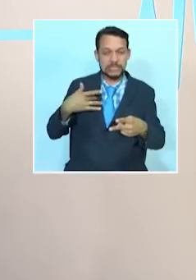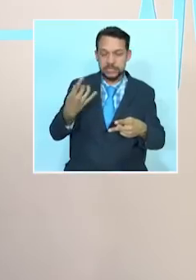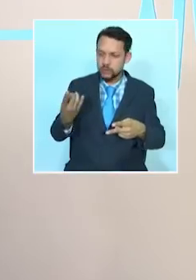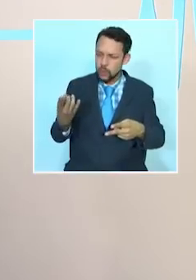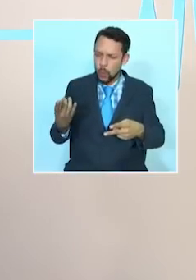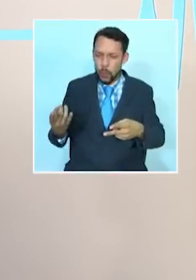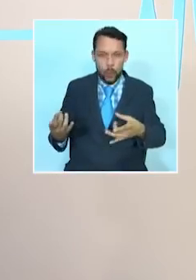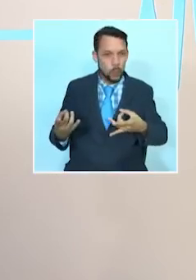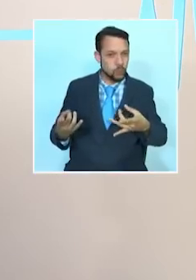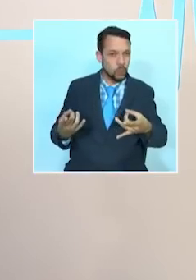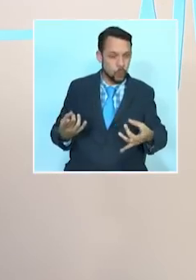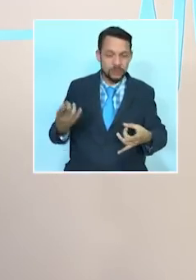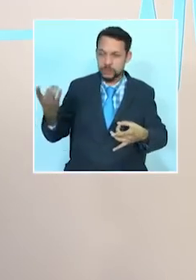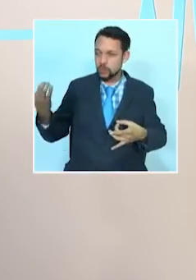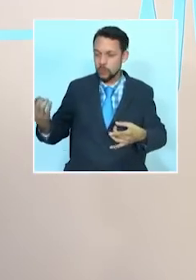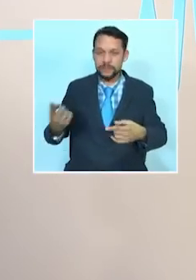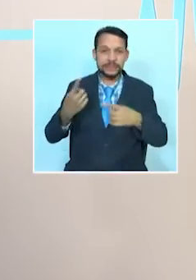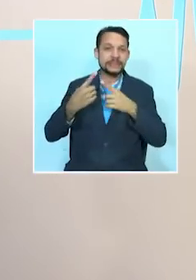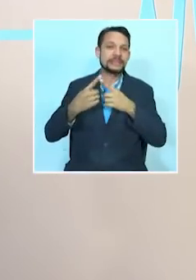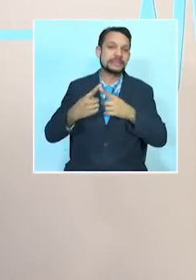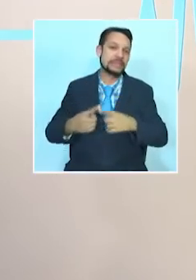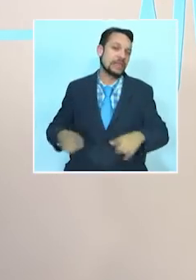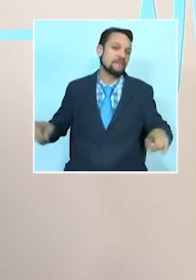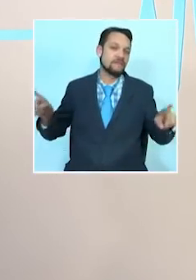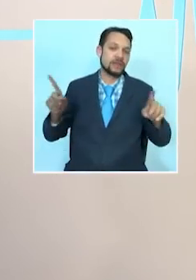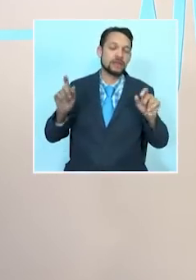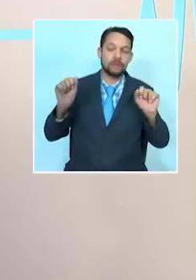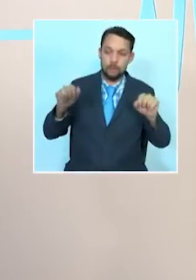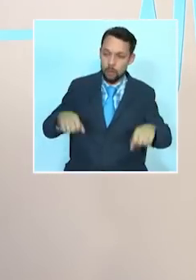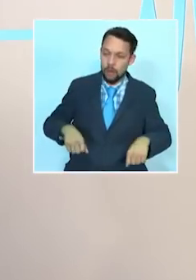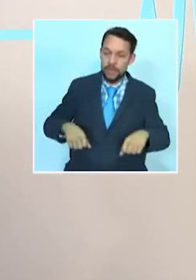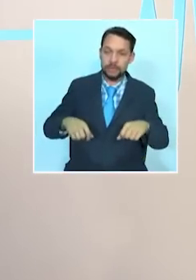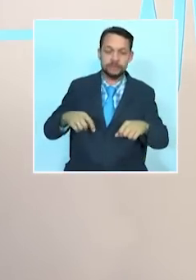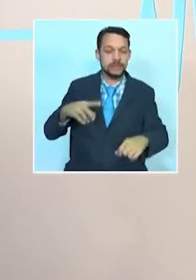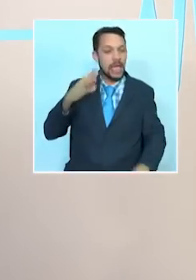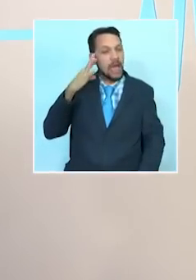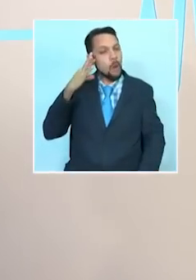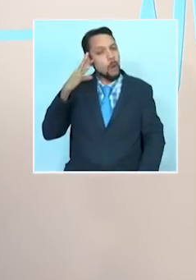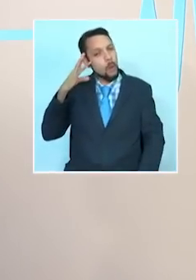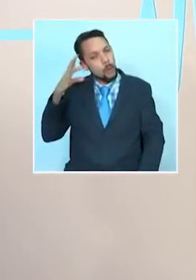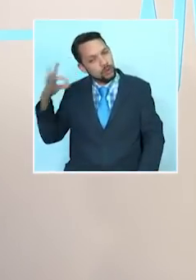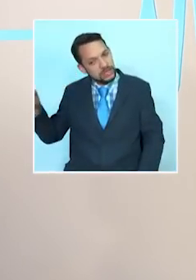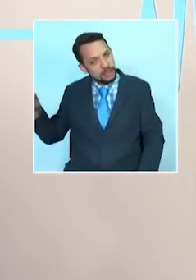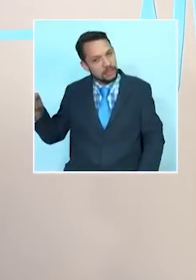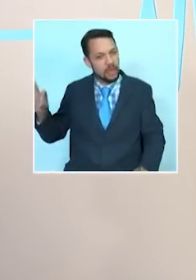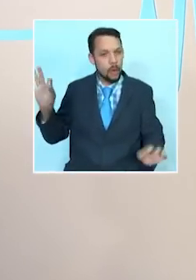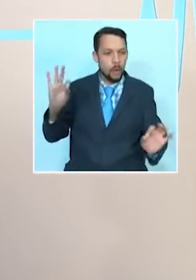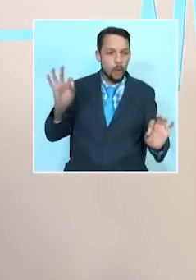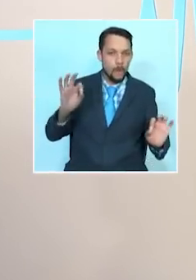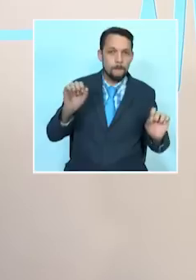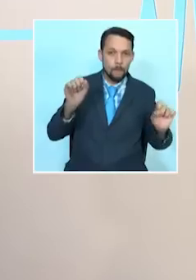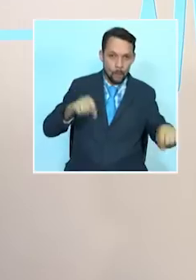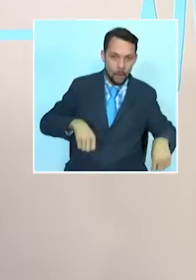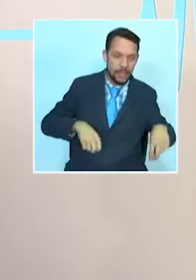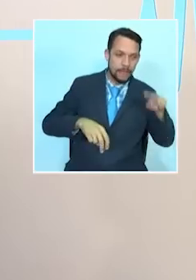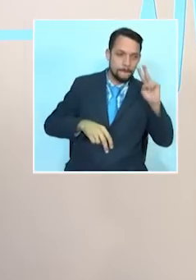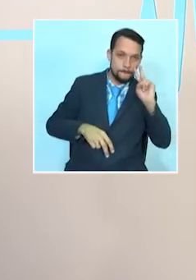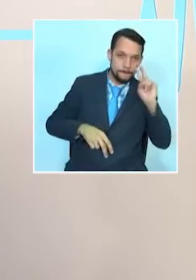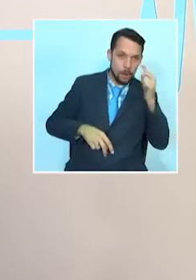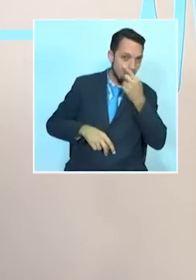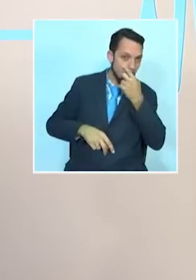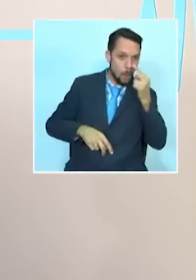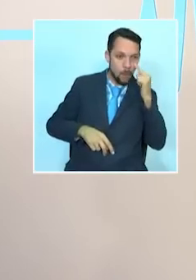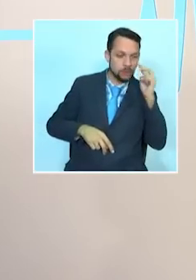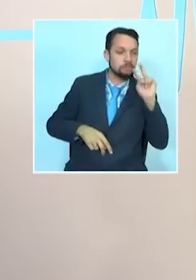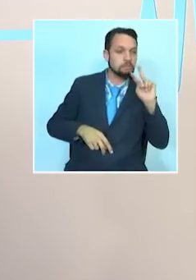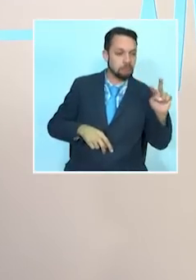diferente a la persona que lo que lo ve o que lo escucha Entonces todos nuestros sentidos están directamente conectados con el